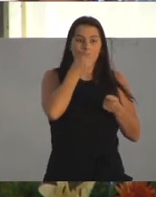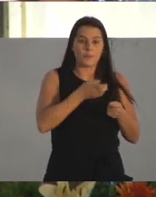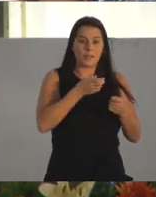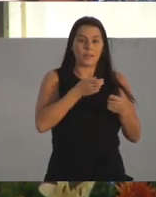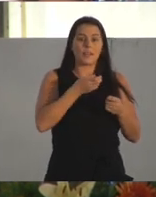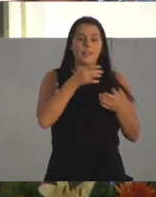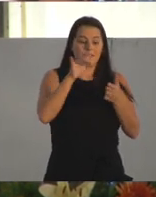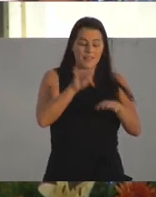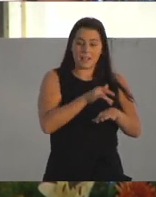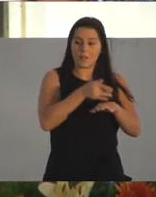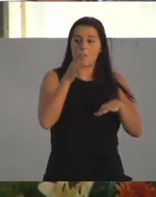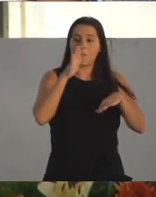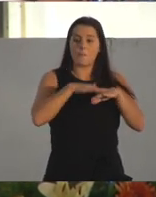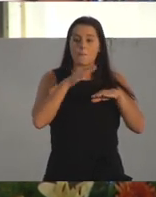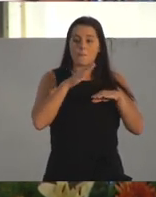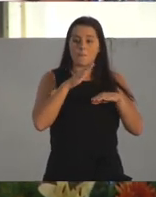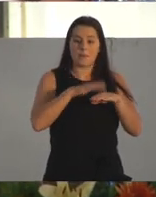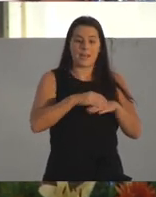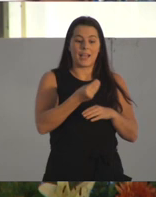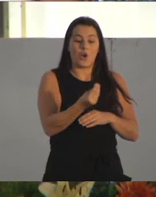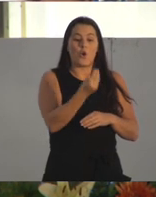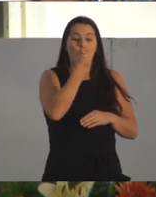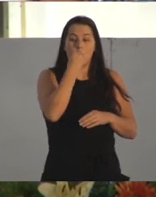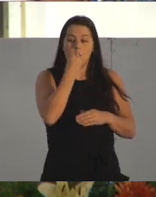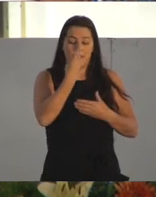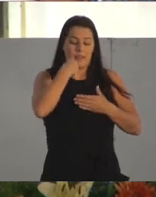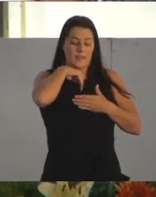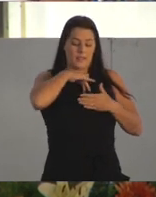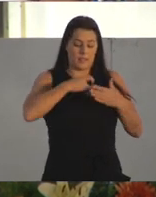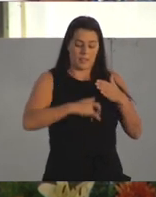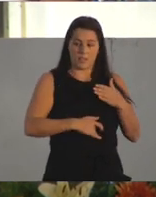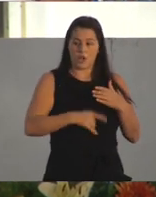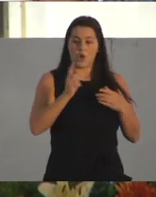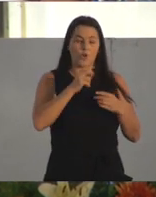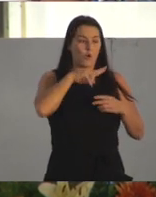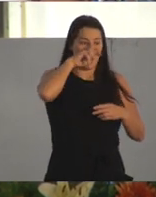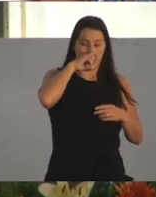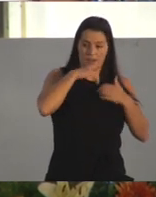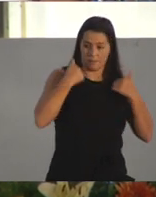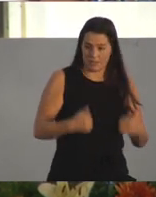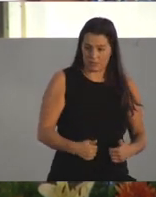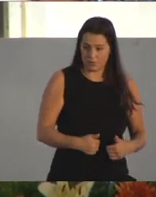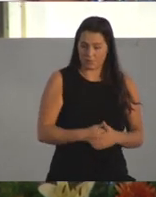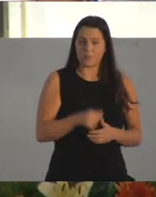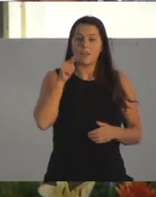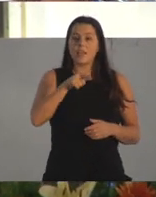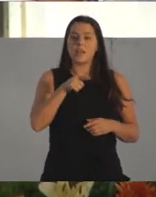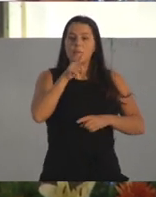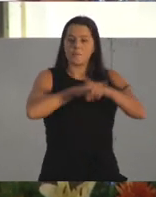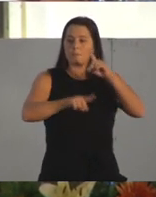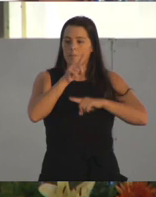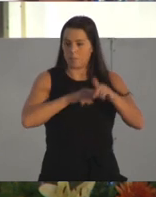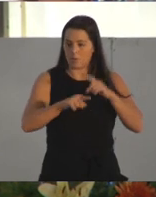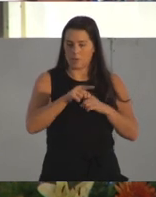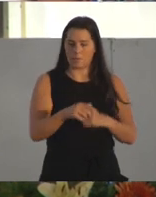la vía digestiva y al esófago, nos pase a la laringe y a la tráquea. Y es ahí donde tenemos muchísimos de los problemas que hay en deglución.